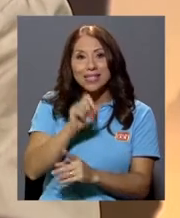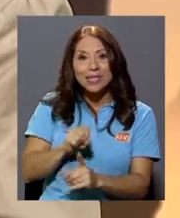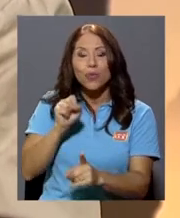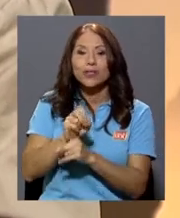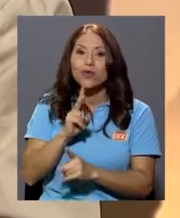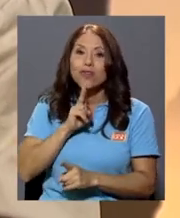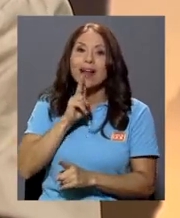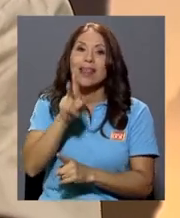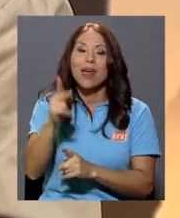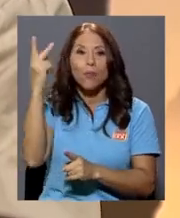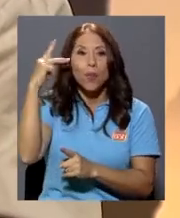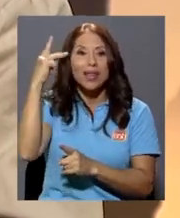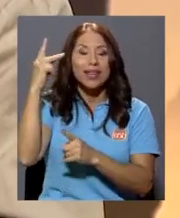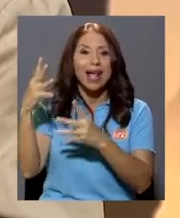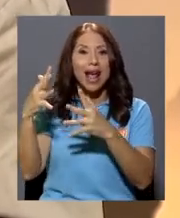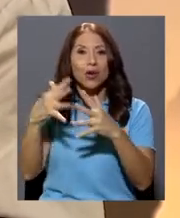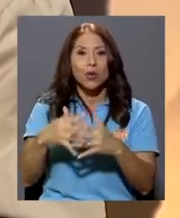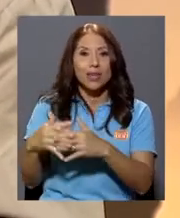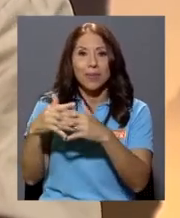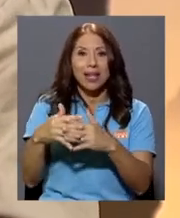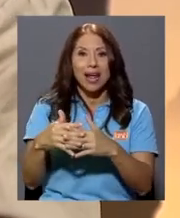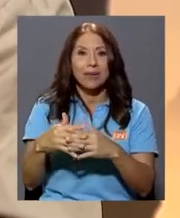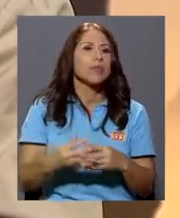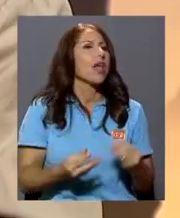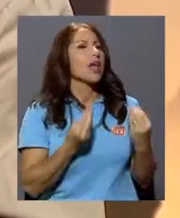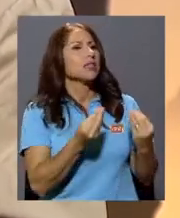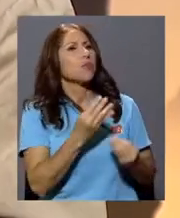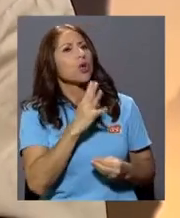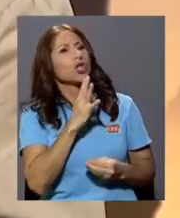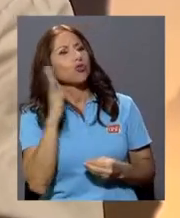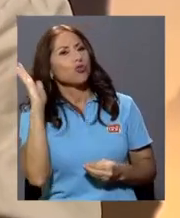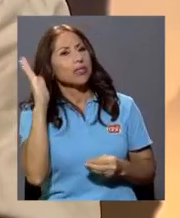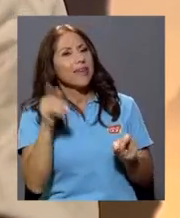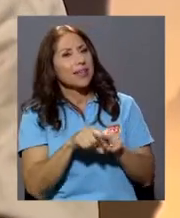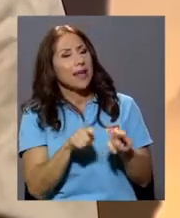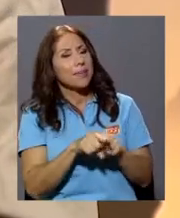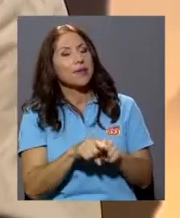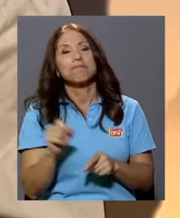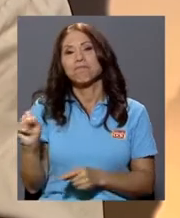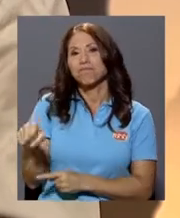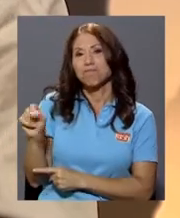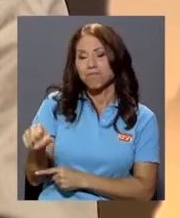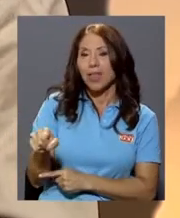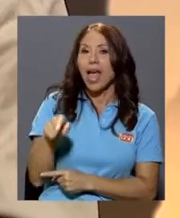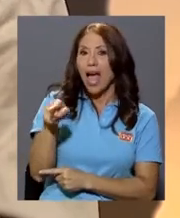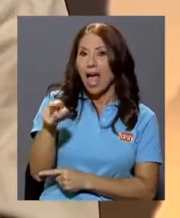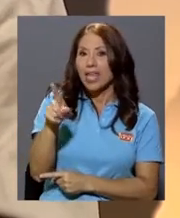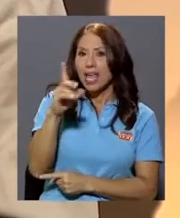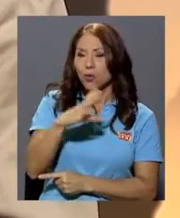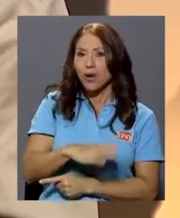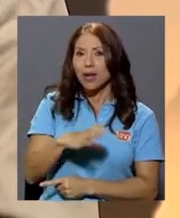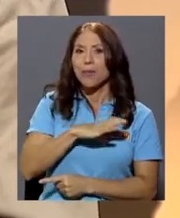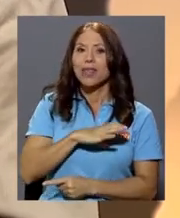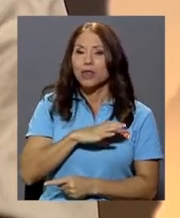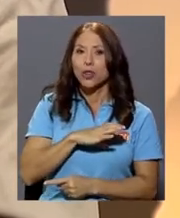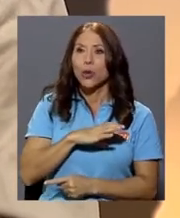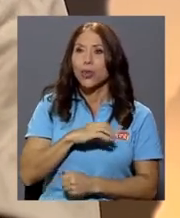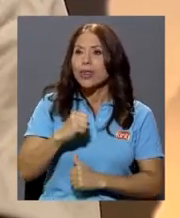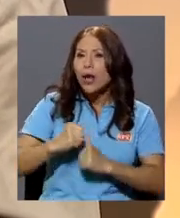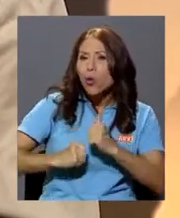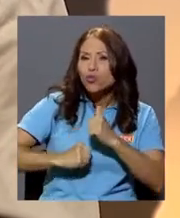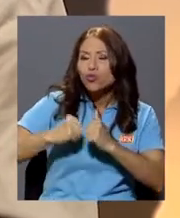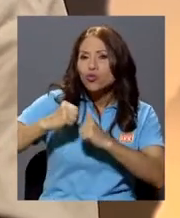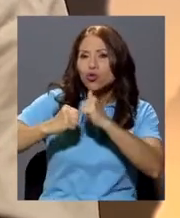política norteamericana, ¿no? Es muy discursiva también. También es muy discursiva, y hay todo un elemento ahí, digamos, de